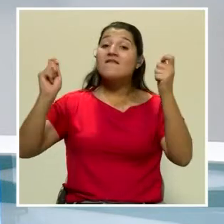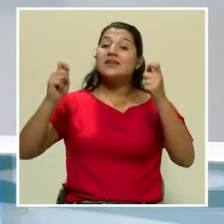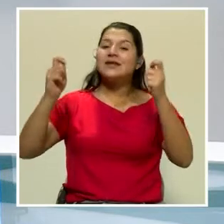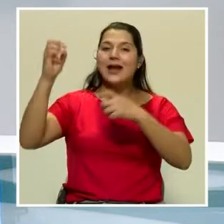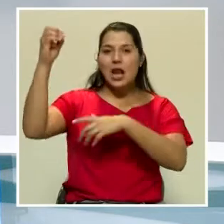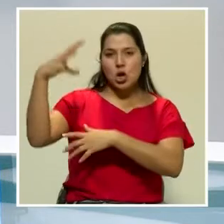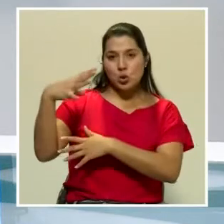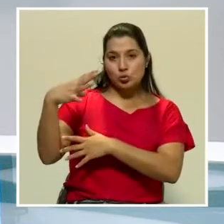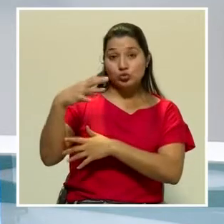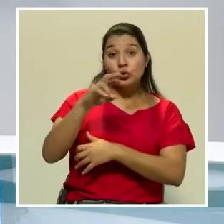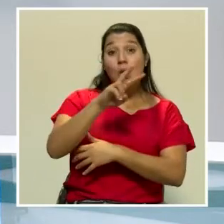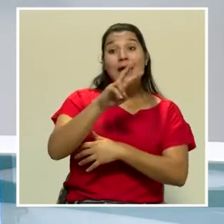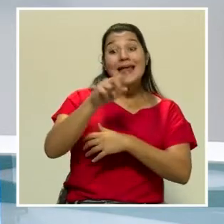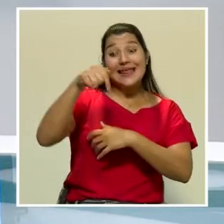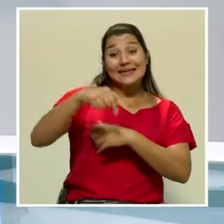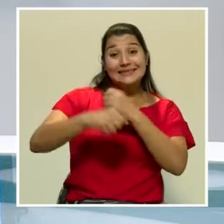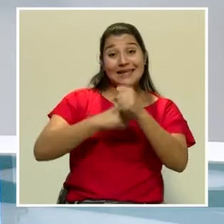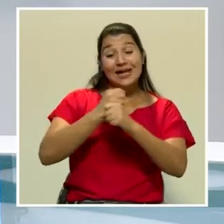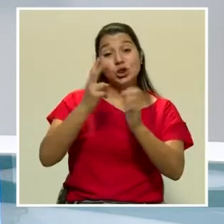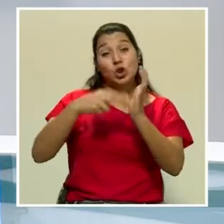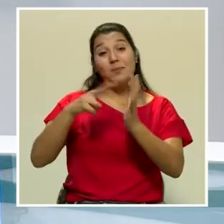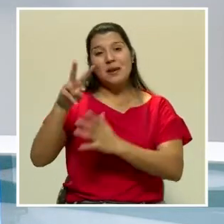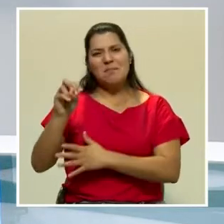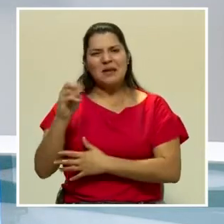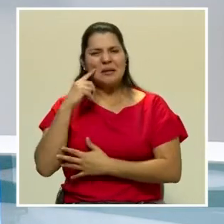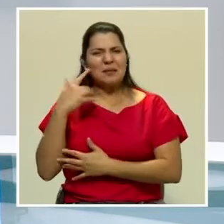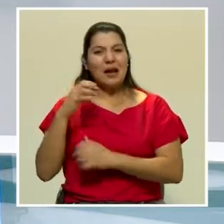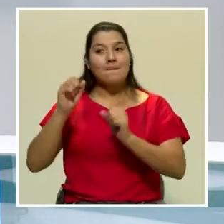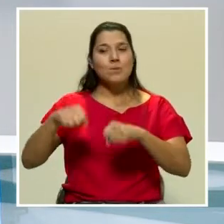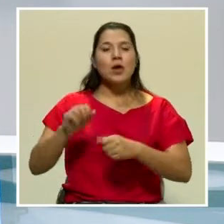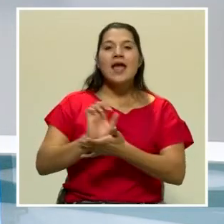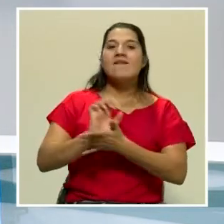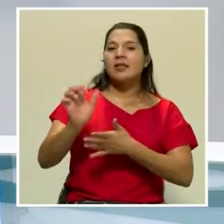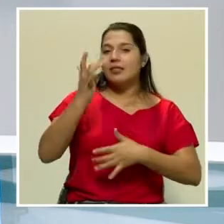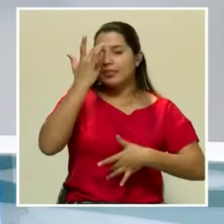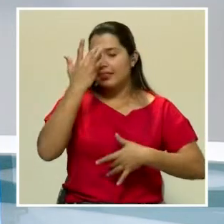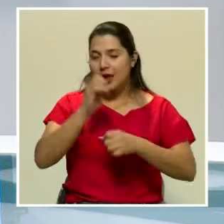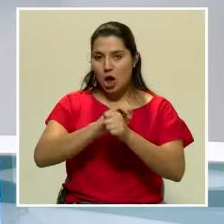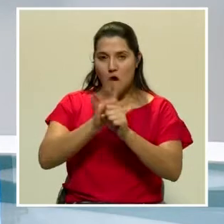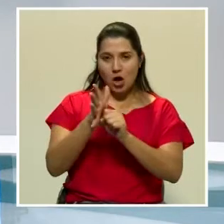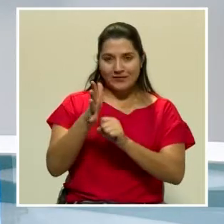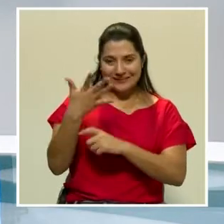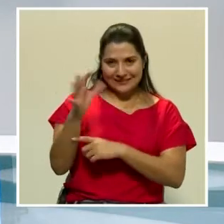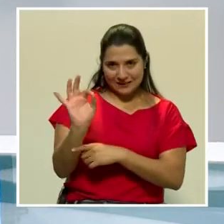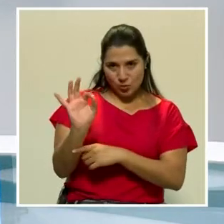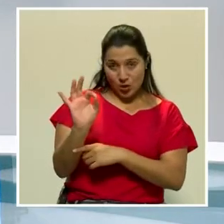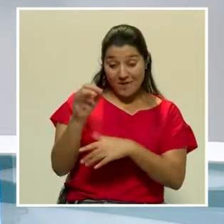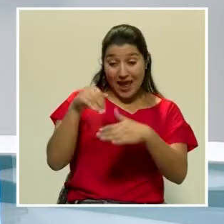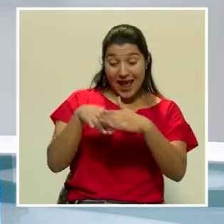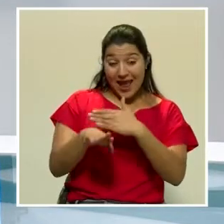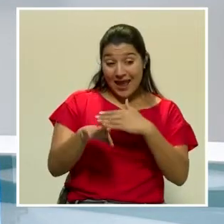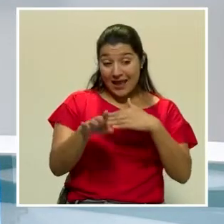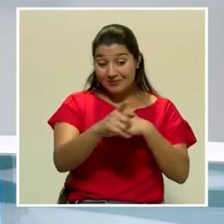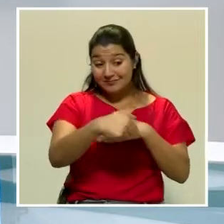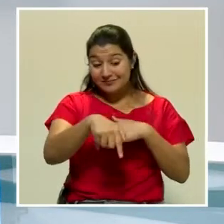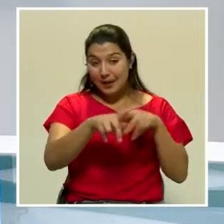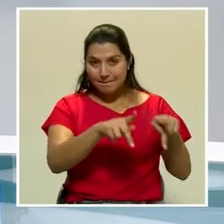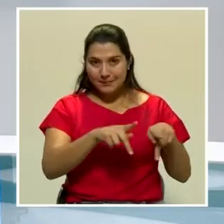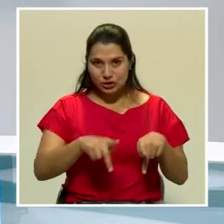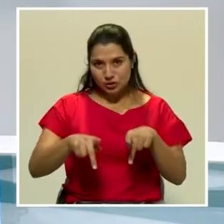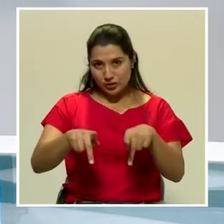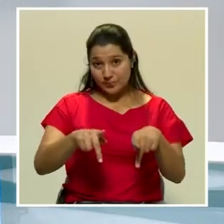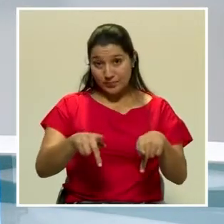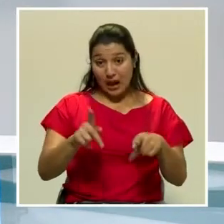Luz 2020 para evitar el contagio del COVID-19 en la población. Por ahora,